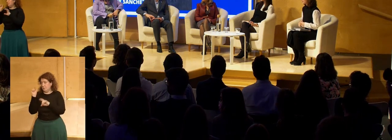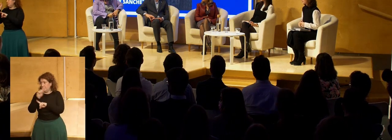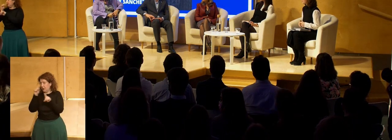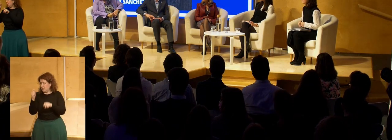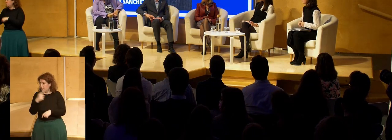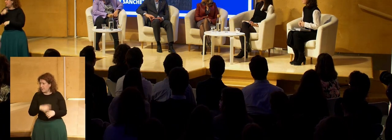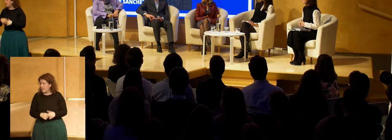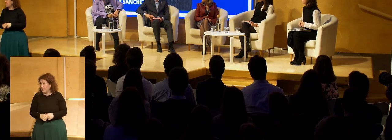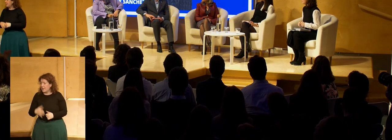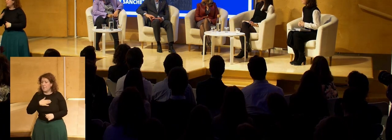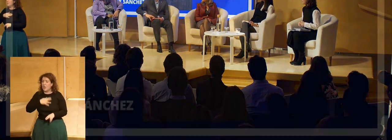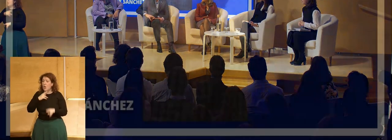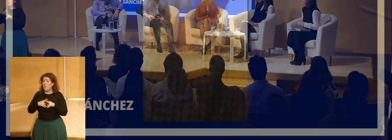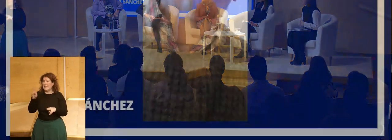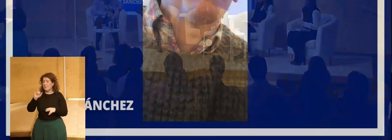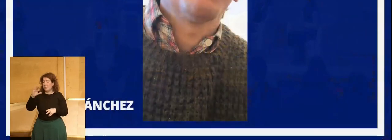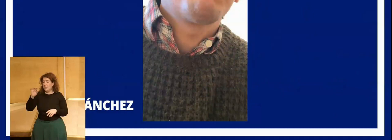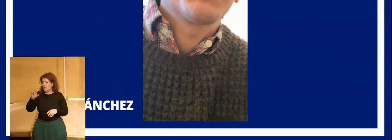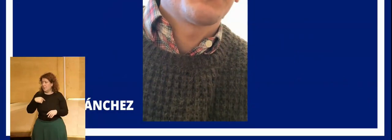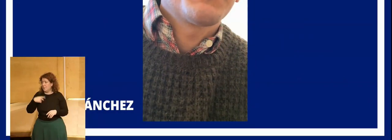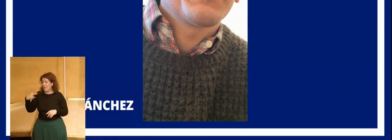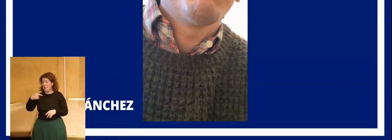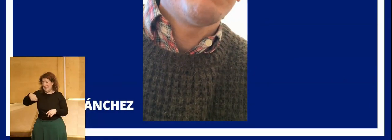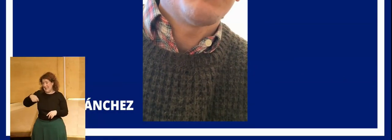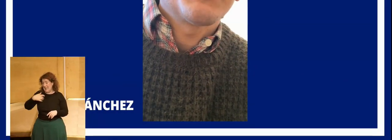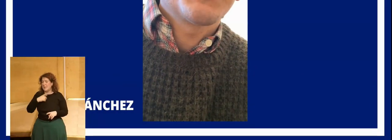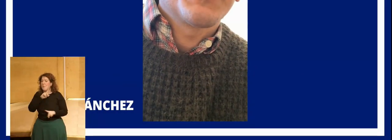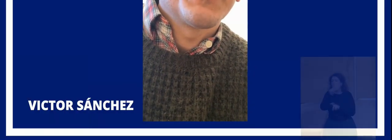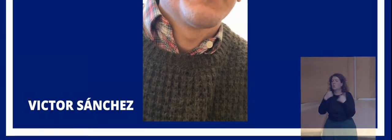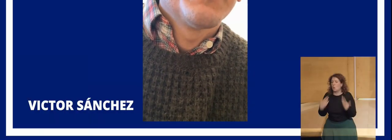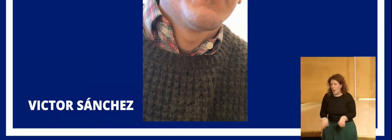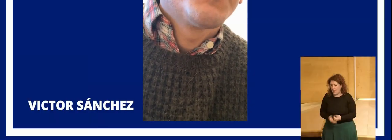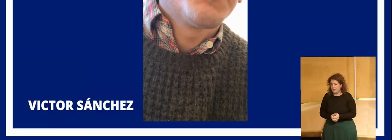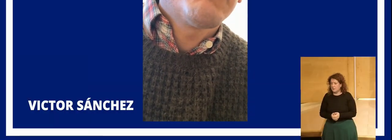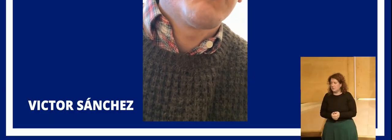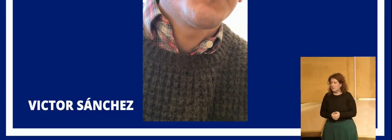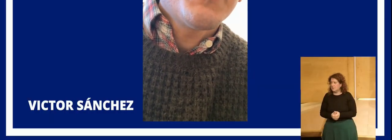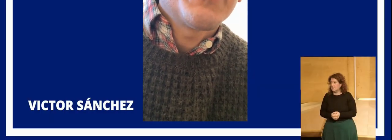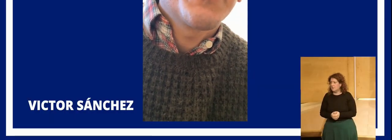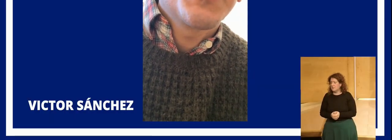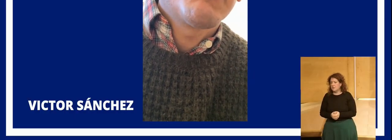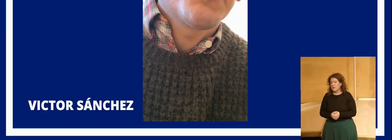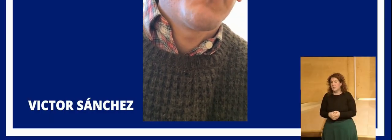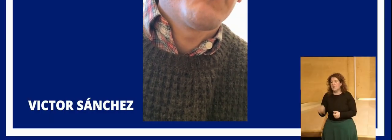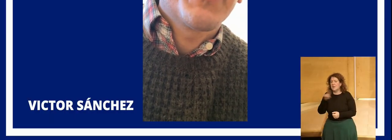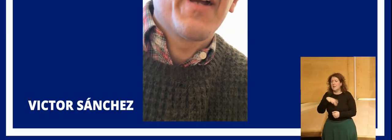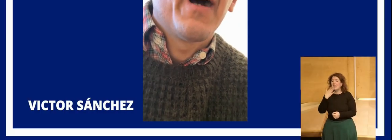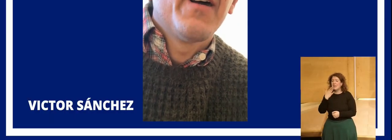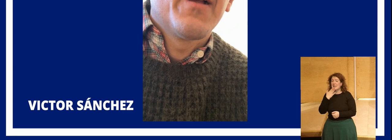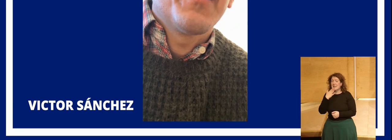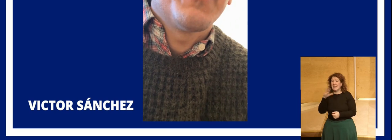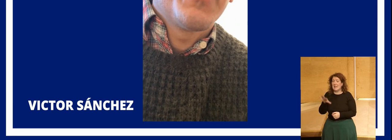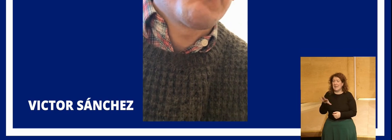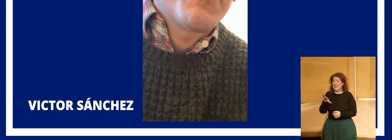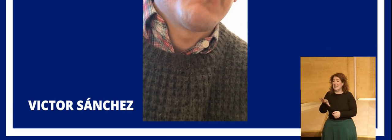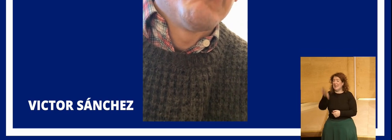Hola mi nombre es Víctor y mi pregunta para la vicepresidenta María Calviño es la siguiente teniendo en cuenta la decisión que ha tomado Bélgica